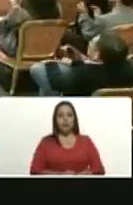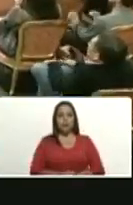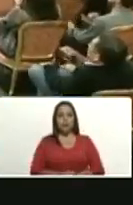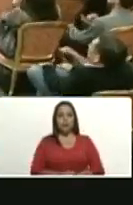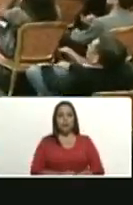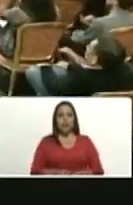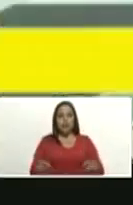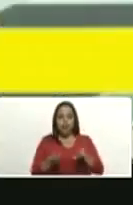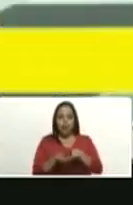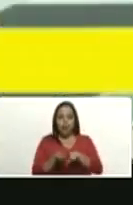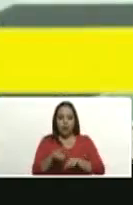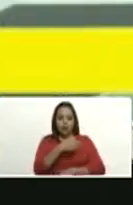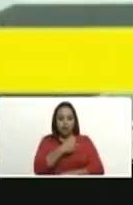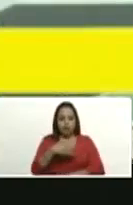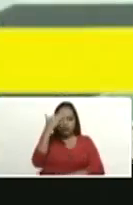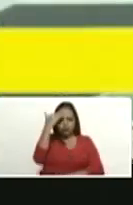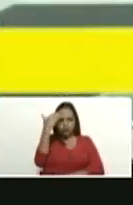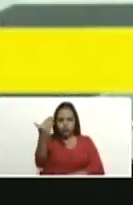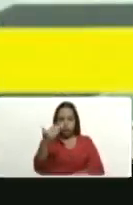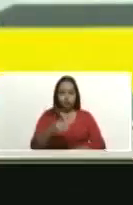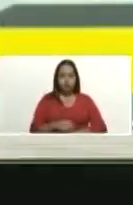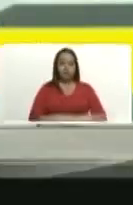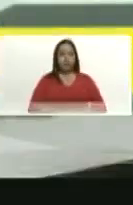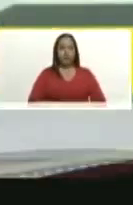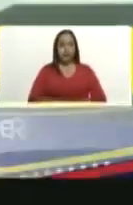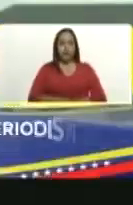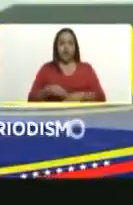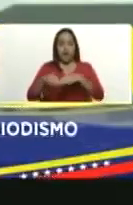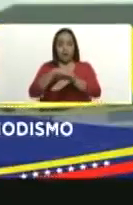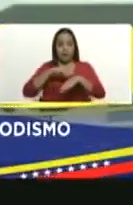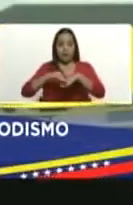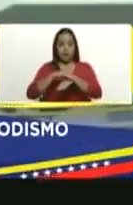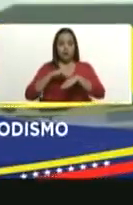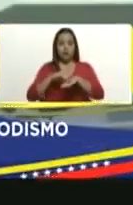Igualmente quiero saludar al ministro,